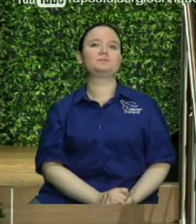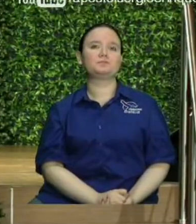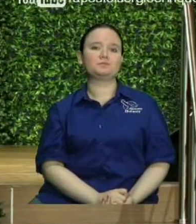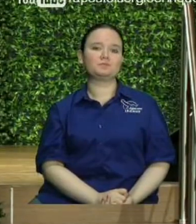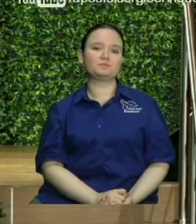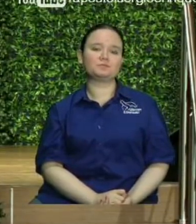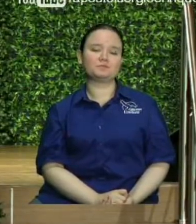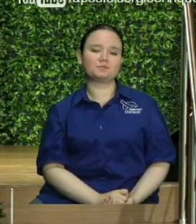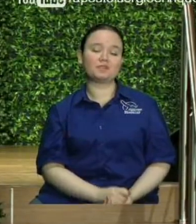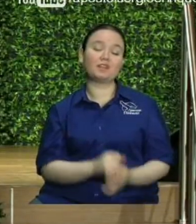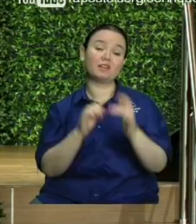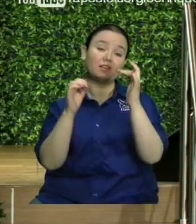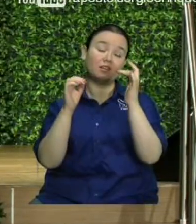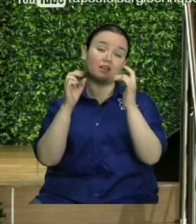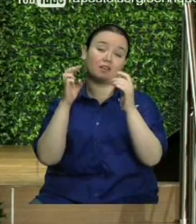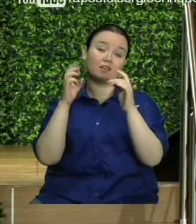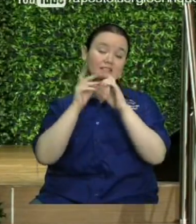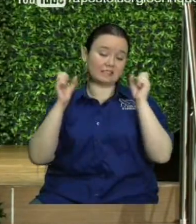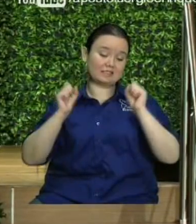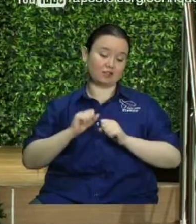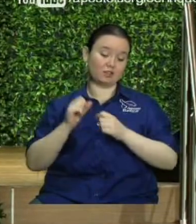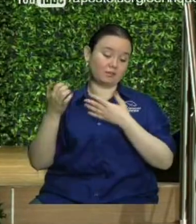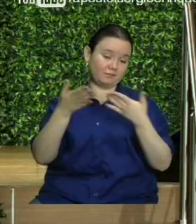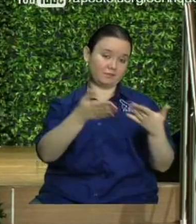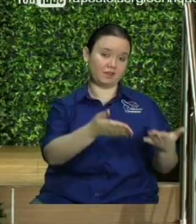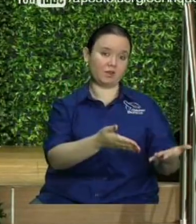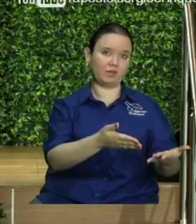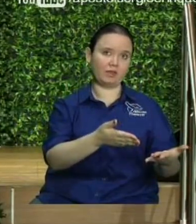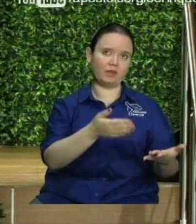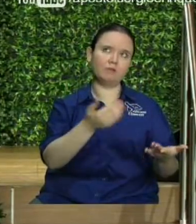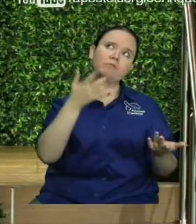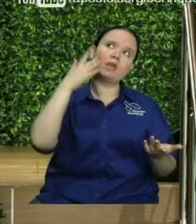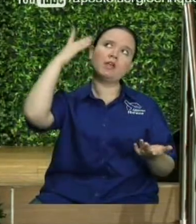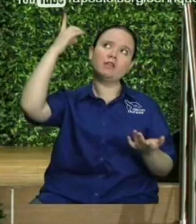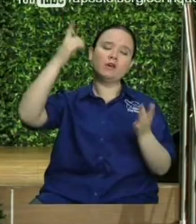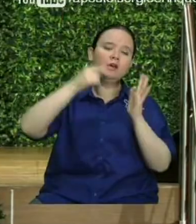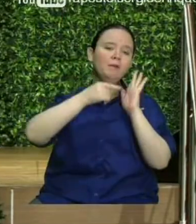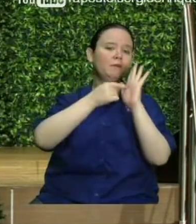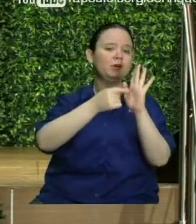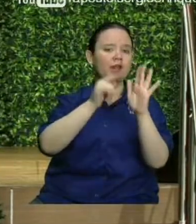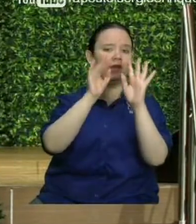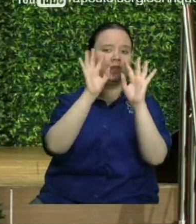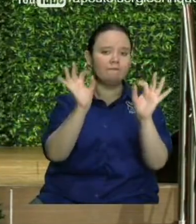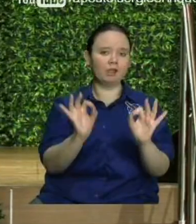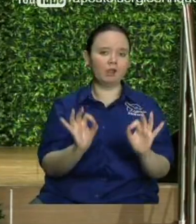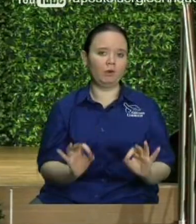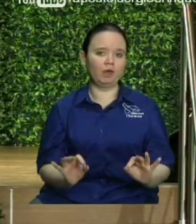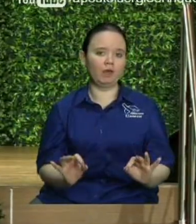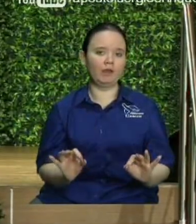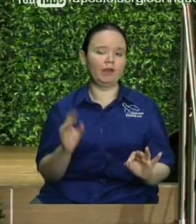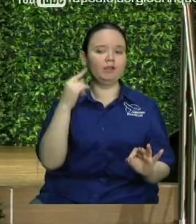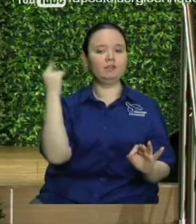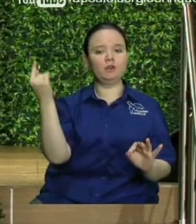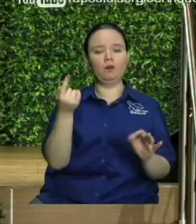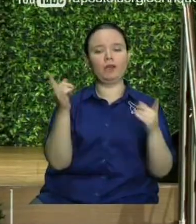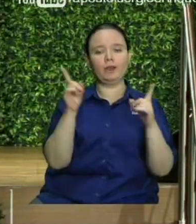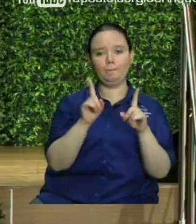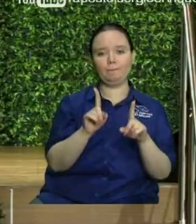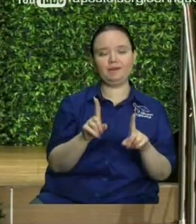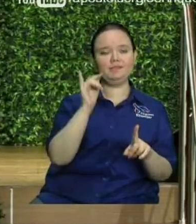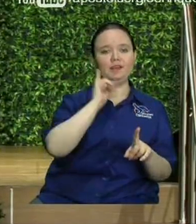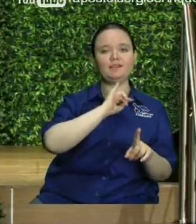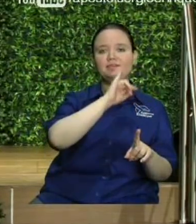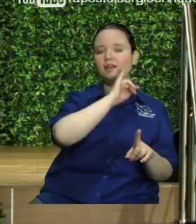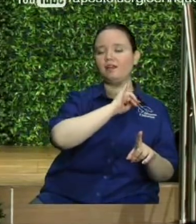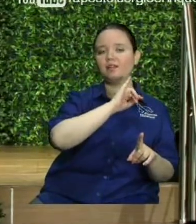ministra Melquisedec. Como que Dios nos estaba dando una figura de lo que iba a suceder con